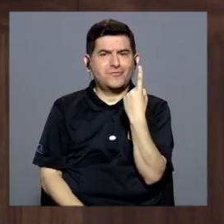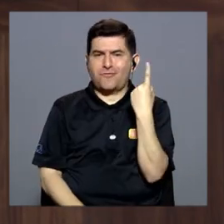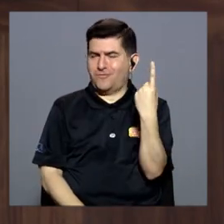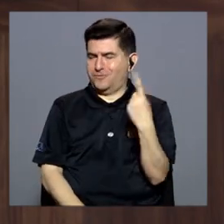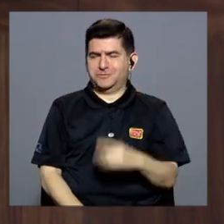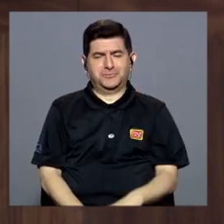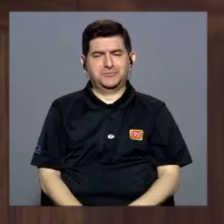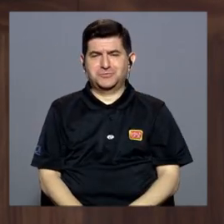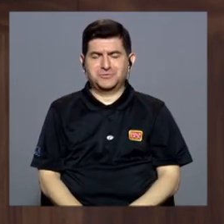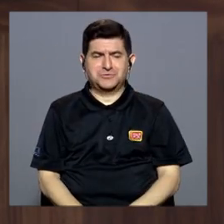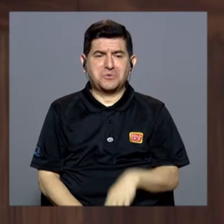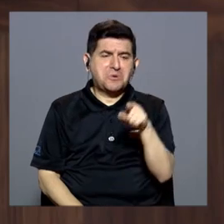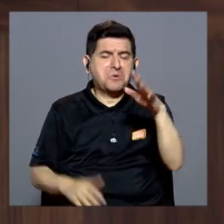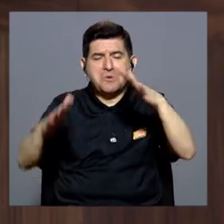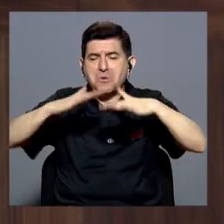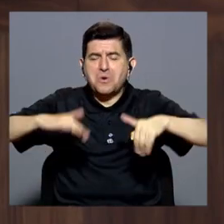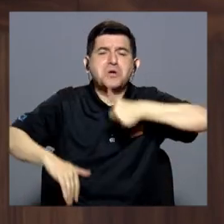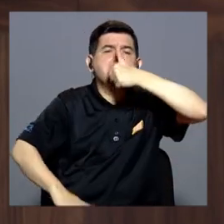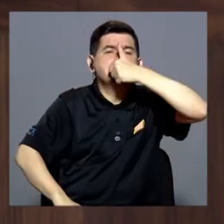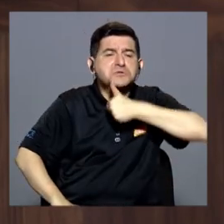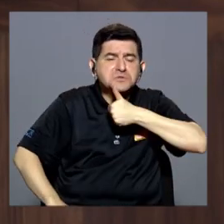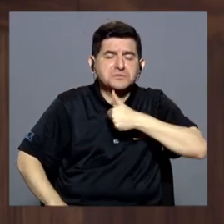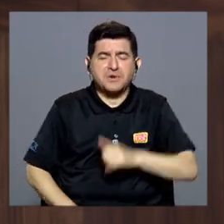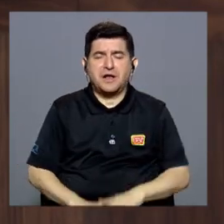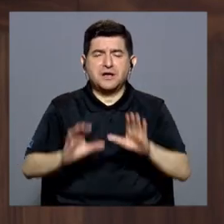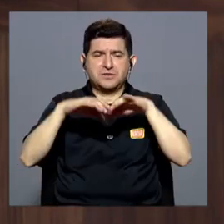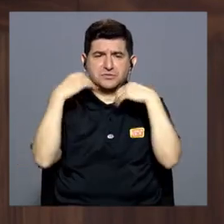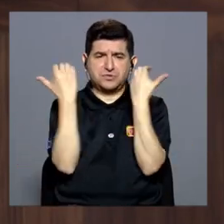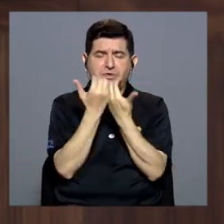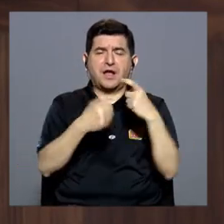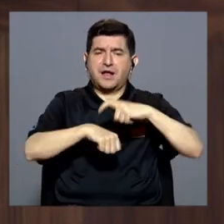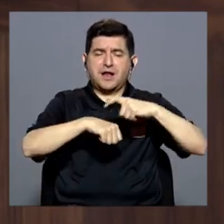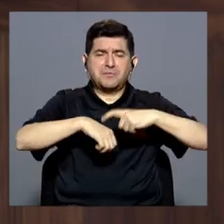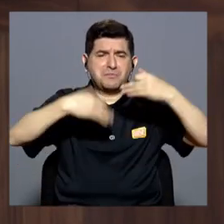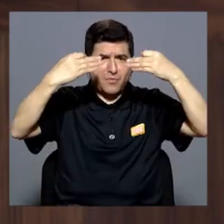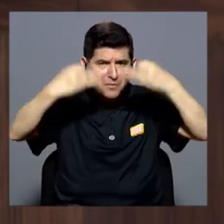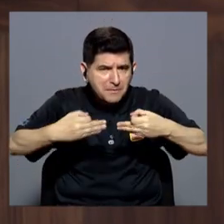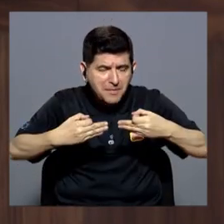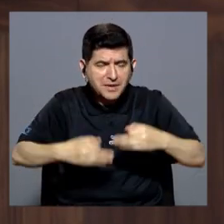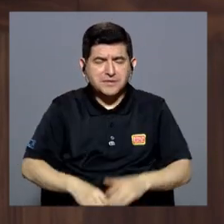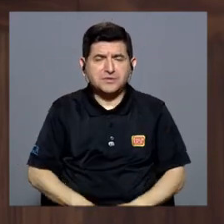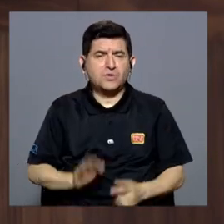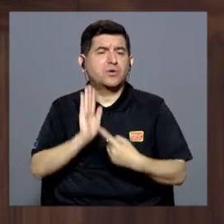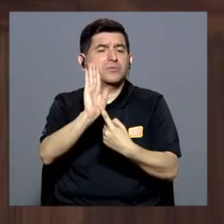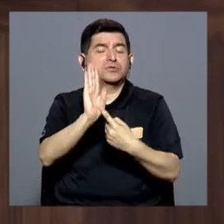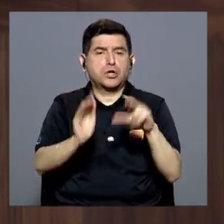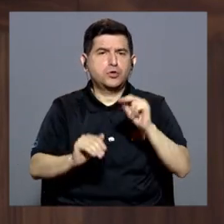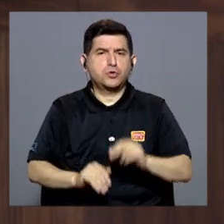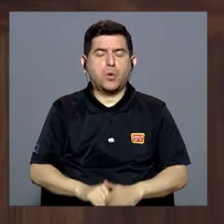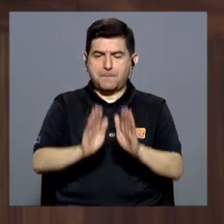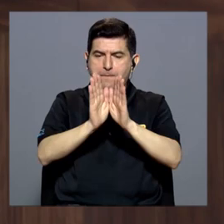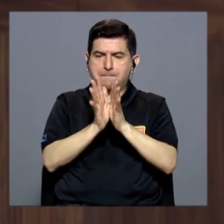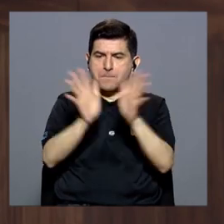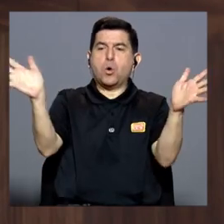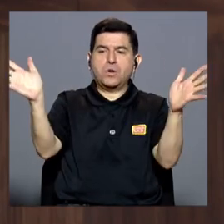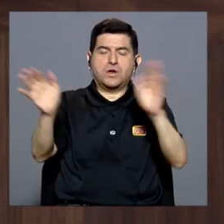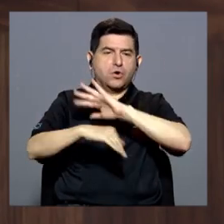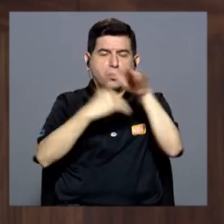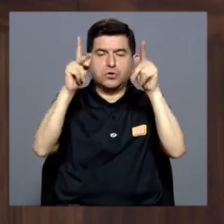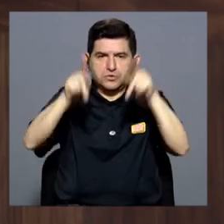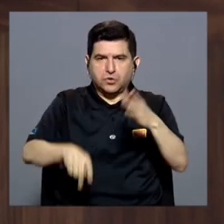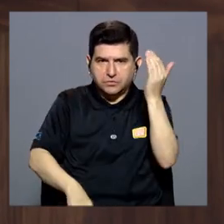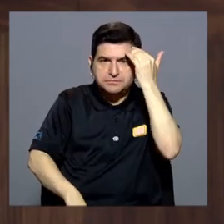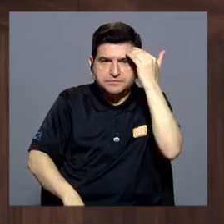sea en el espacio privado del Consejo cuando se toman las decisiones, sino que sea público, abierto al público. Entonces es